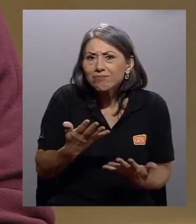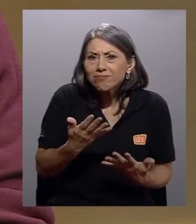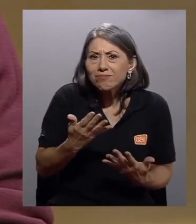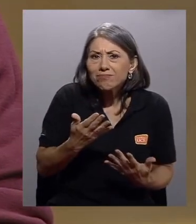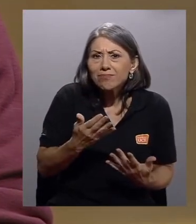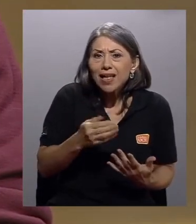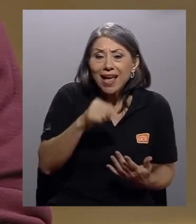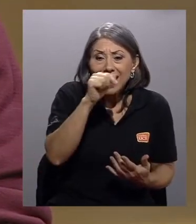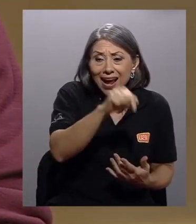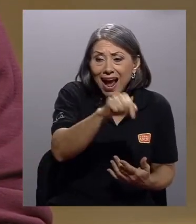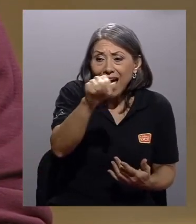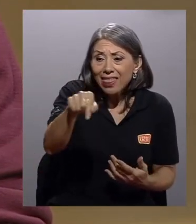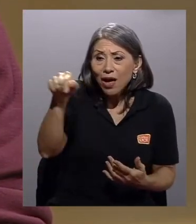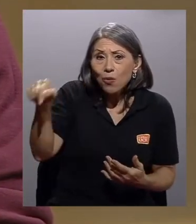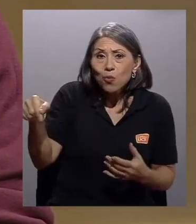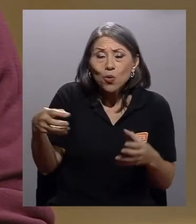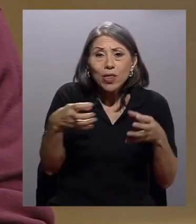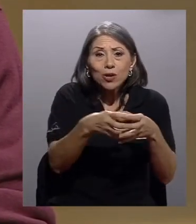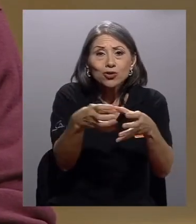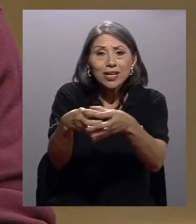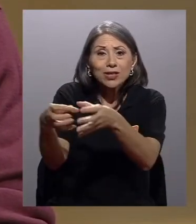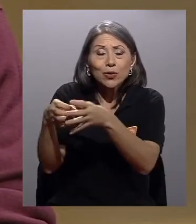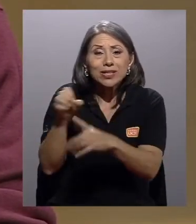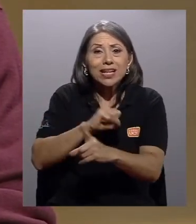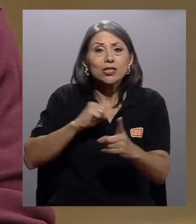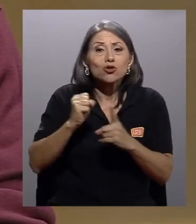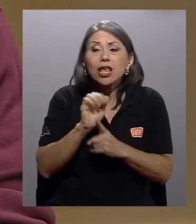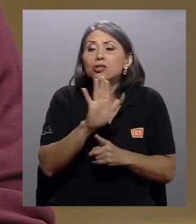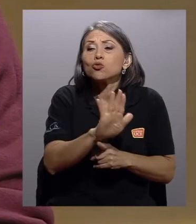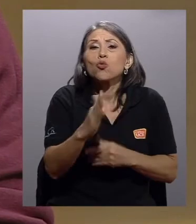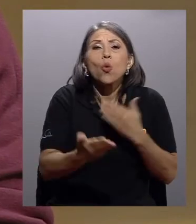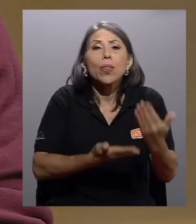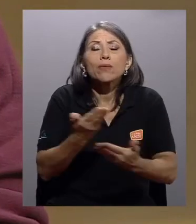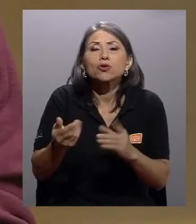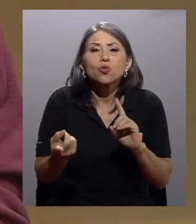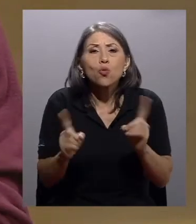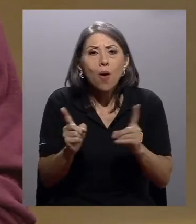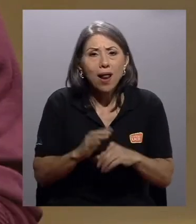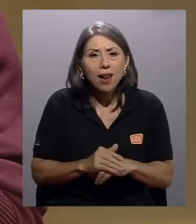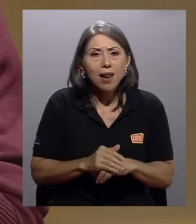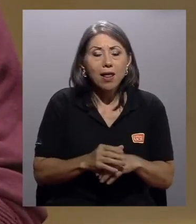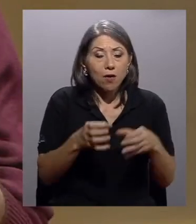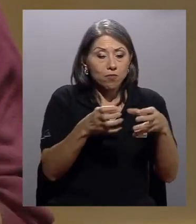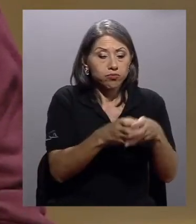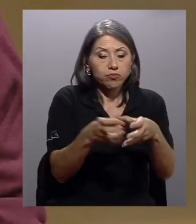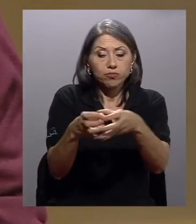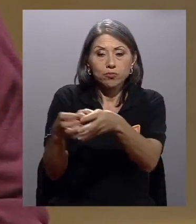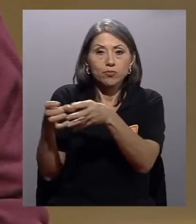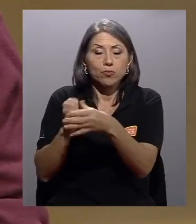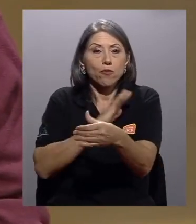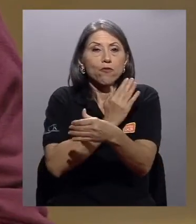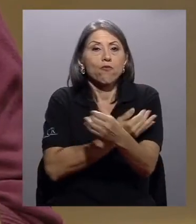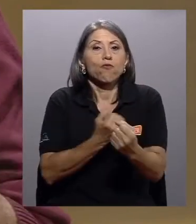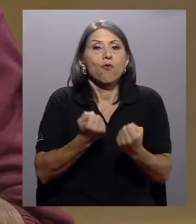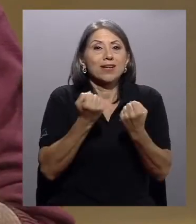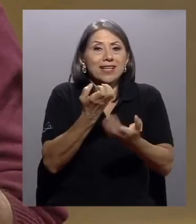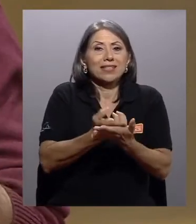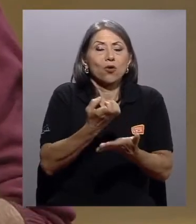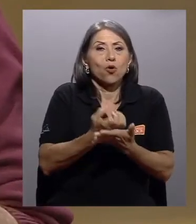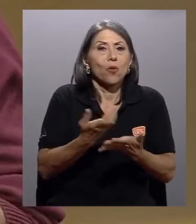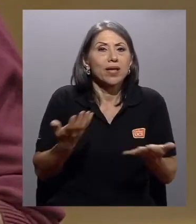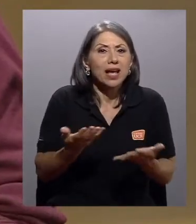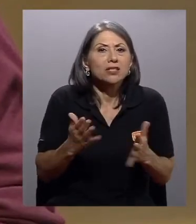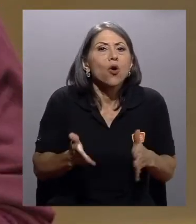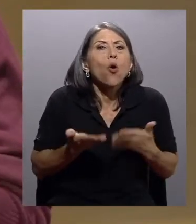de cada uno de los sectores de la sociedad y, en este sentido, de cada una de las fuerzas económicas, no al mantenimiento del Estado, porque